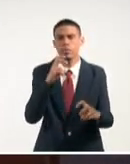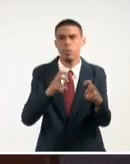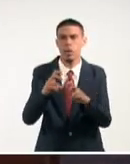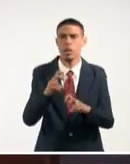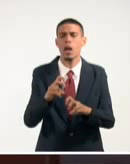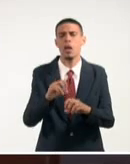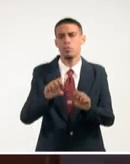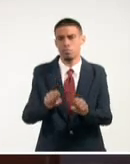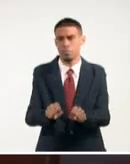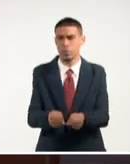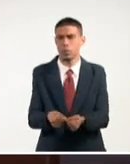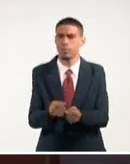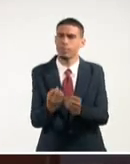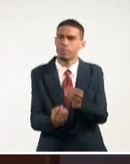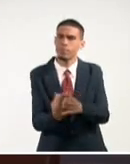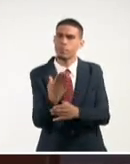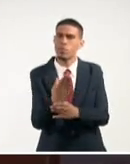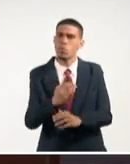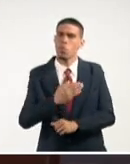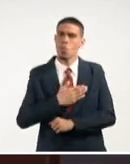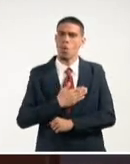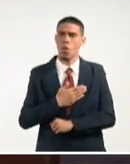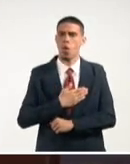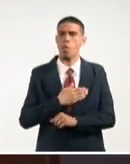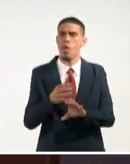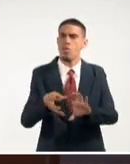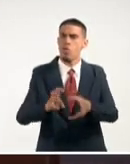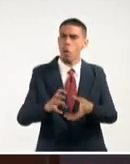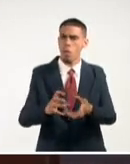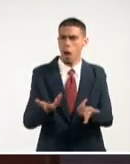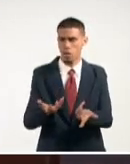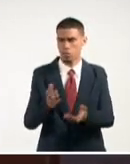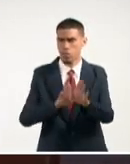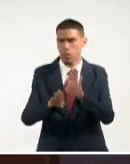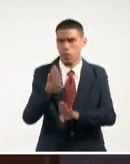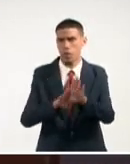a crear nuestras propias maneras de hacer,